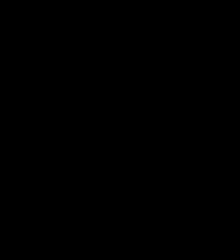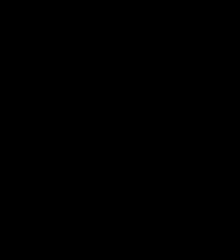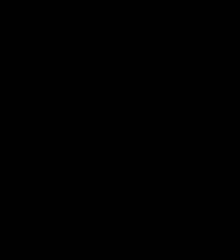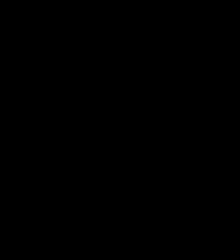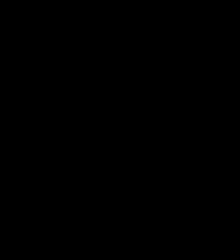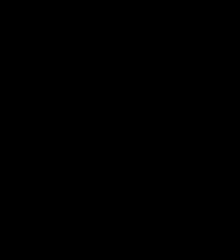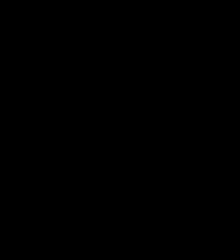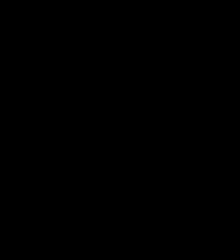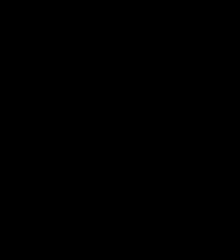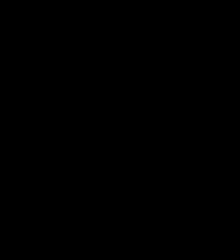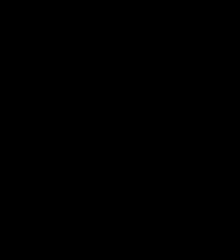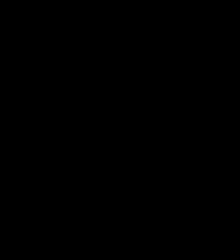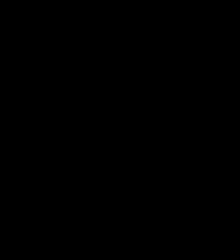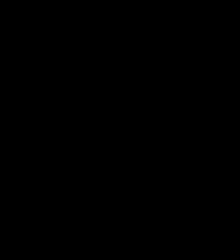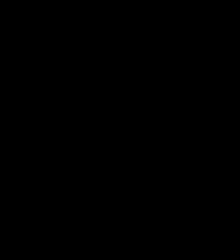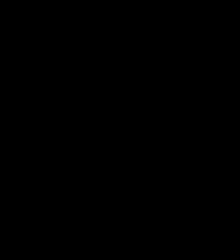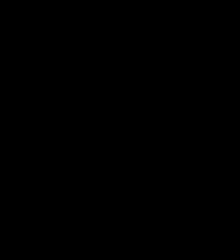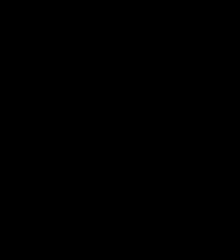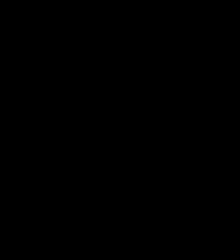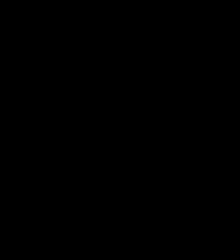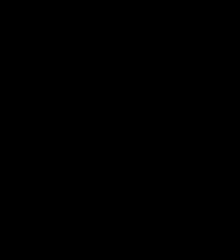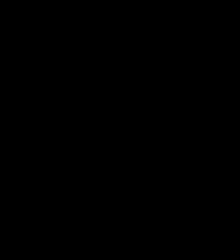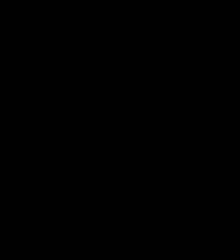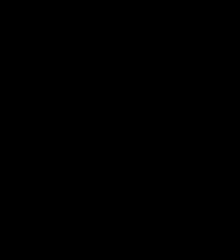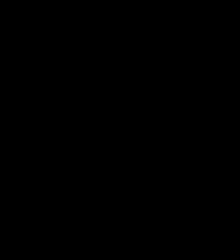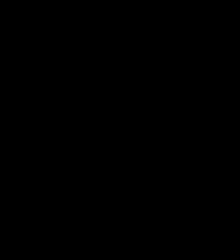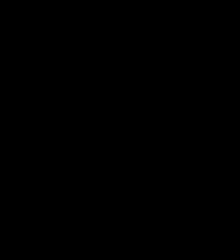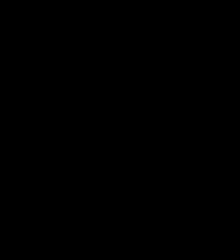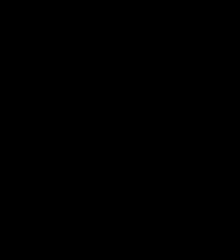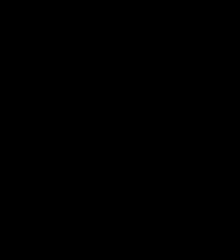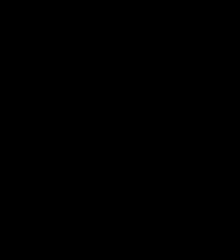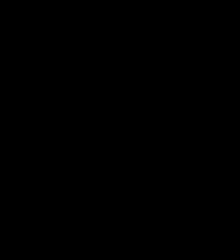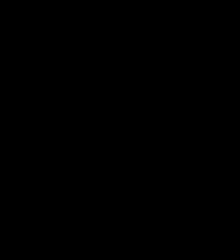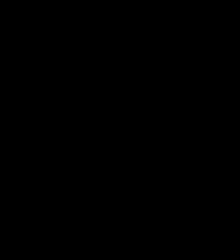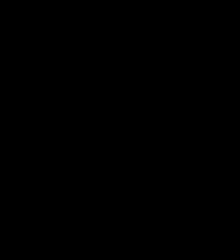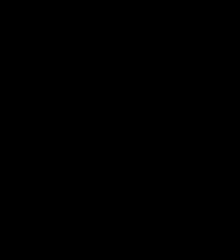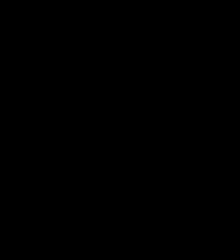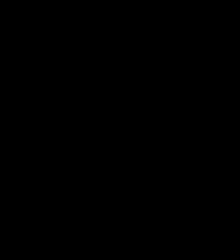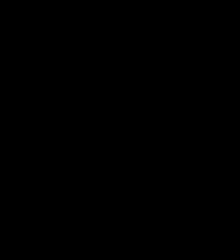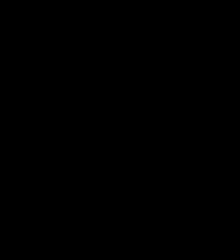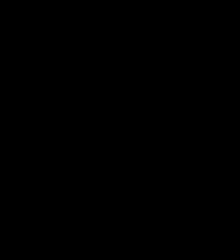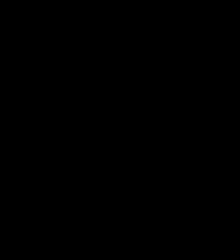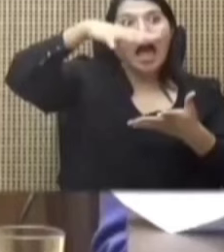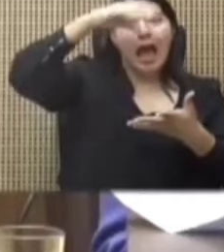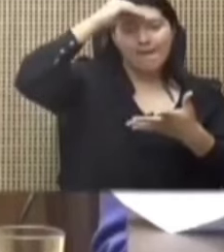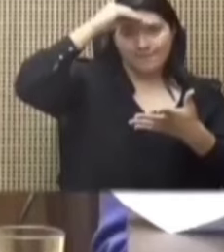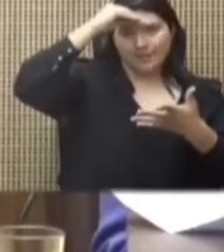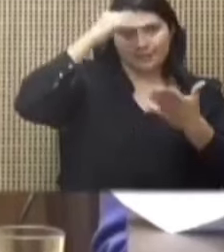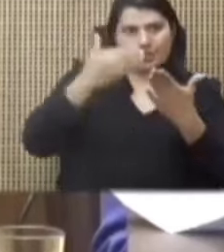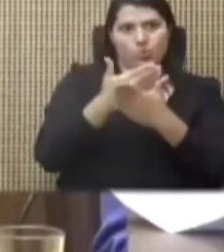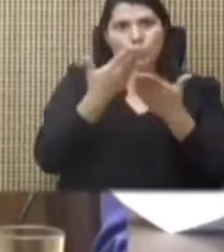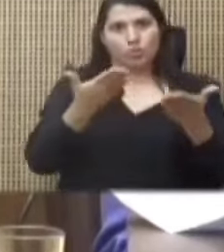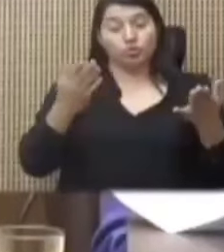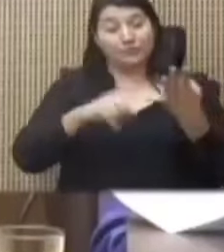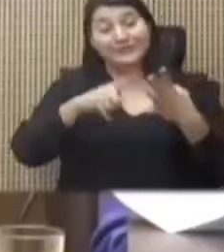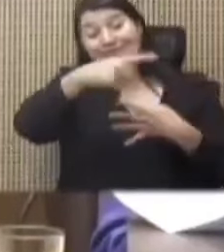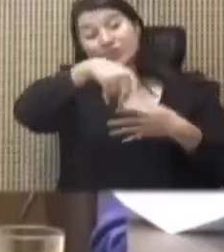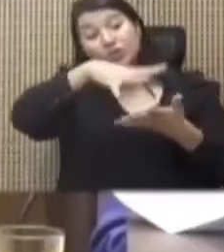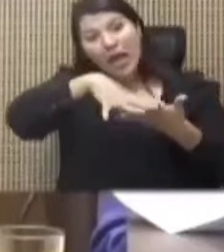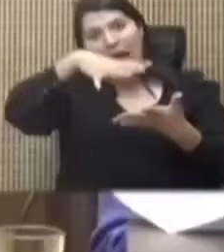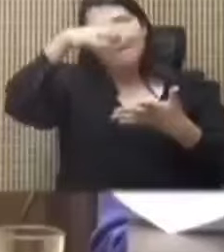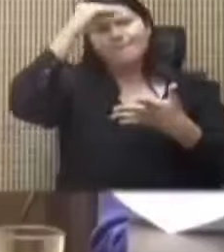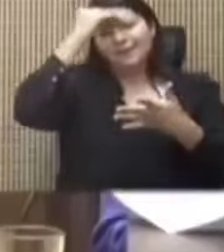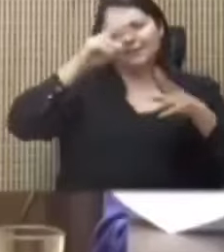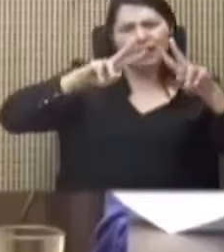espero compartan su opinión con nosotros. Vean el video y juzguen ustedes mismos. Hay algo que yo